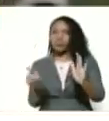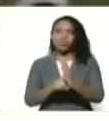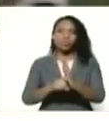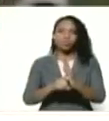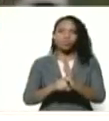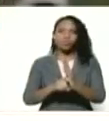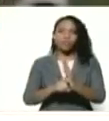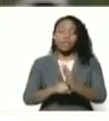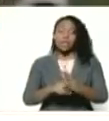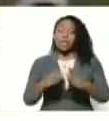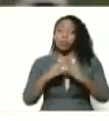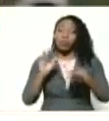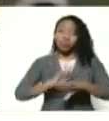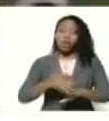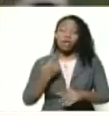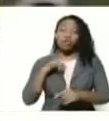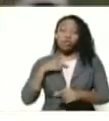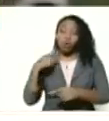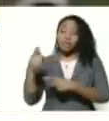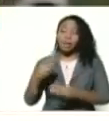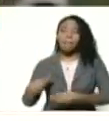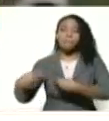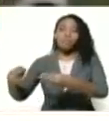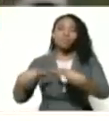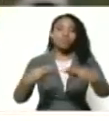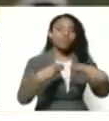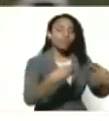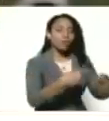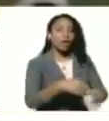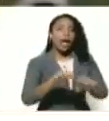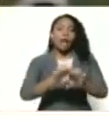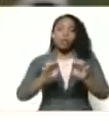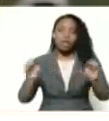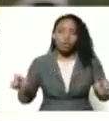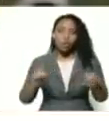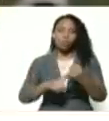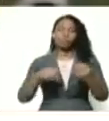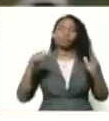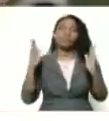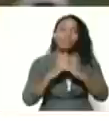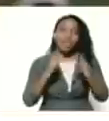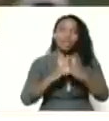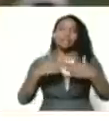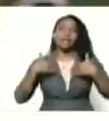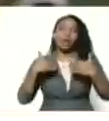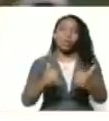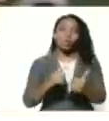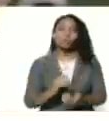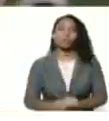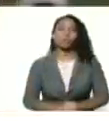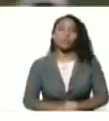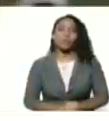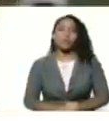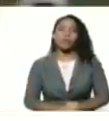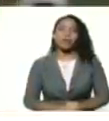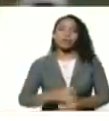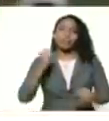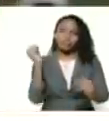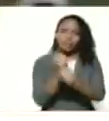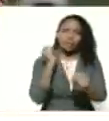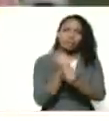y porque distribuíamos ese ingreso en salarios, educación, vivienda, salud,